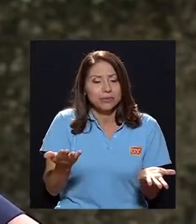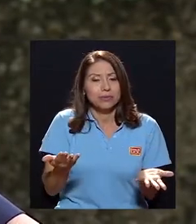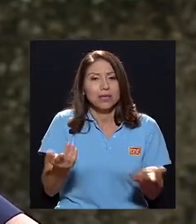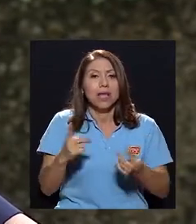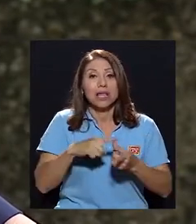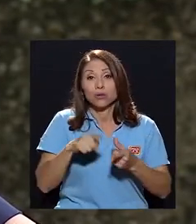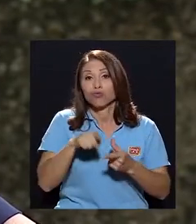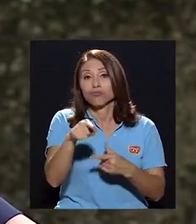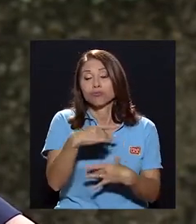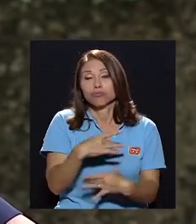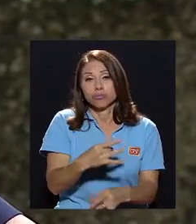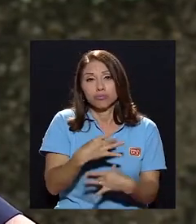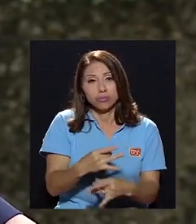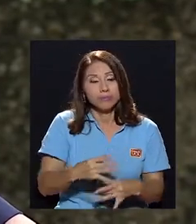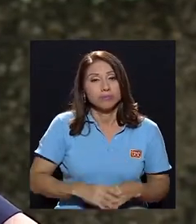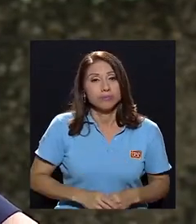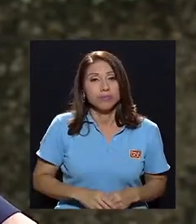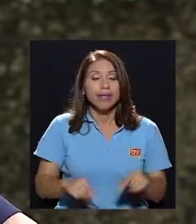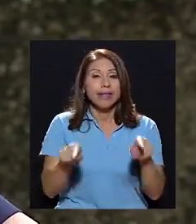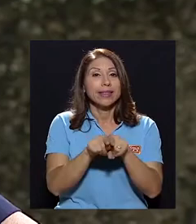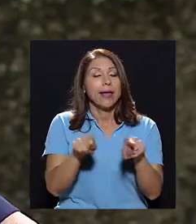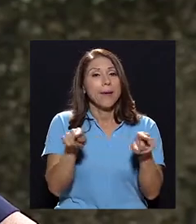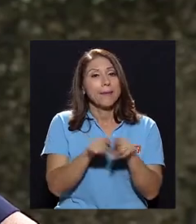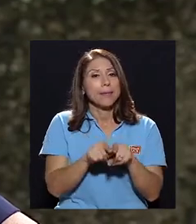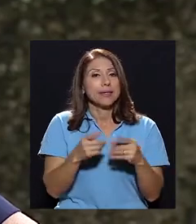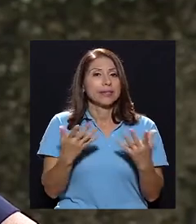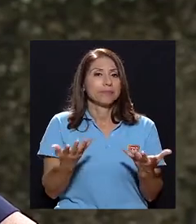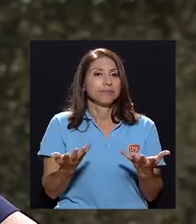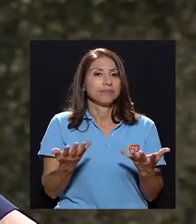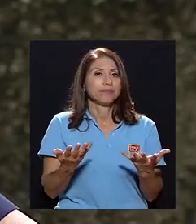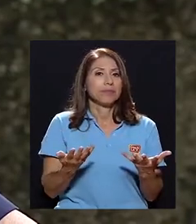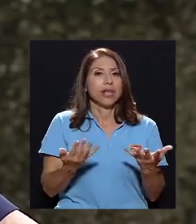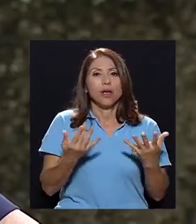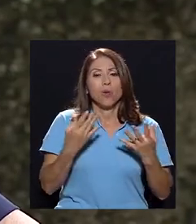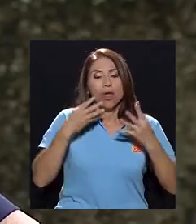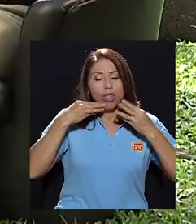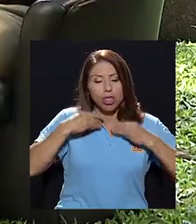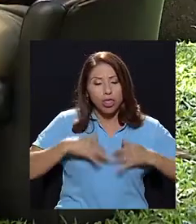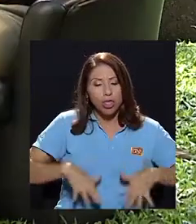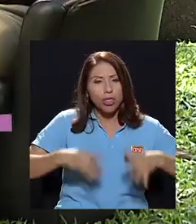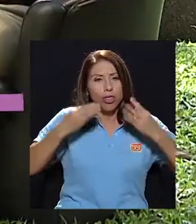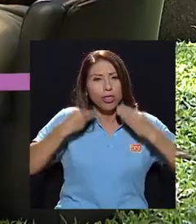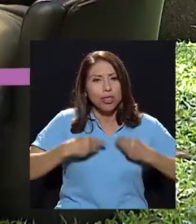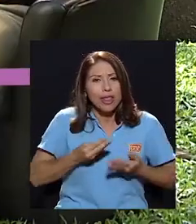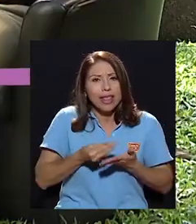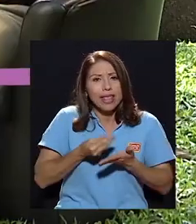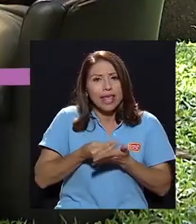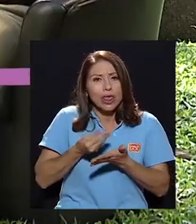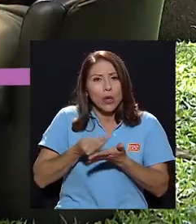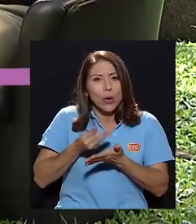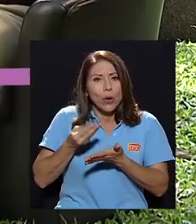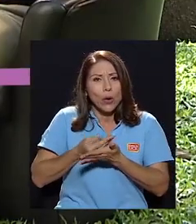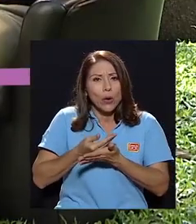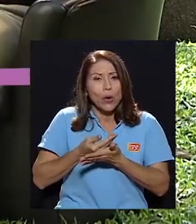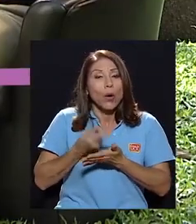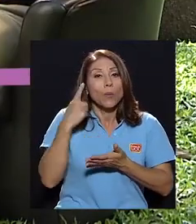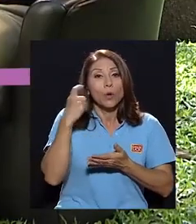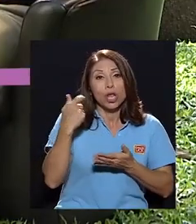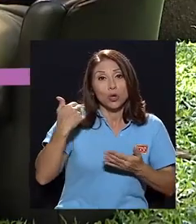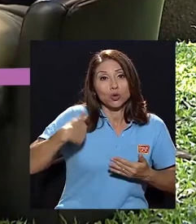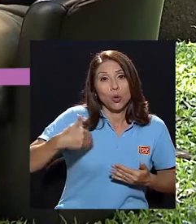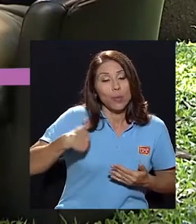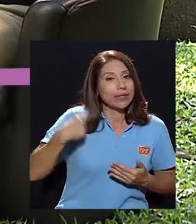carbohidrato. Entonces eso es interesantísimo. También la parte de la pérdida de líquido, porque usualmente los hombres tienen una tasa